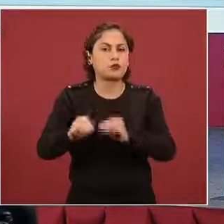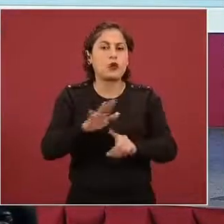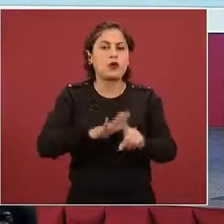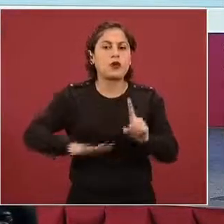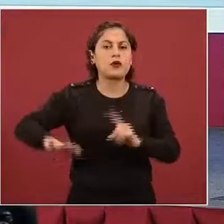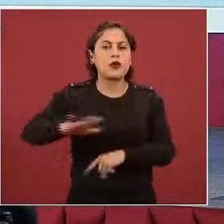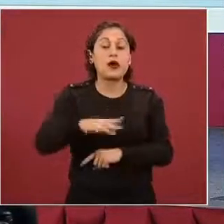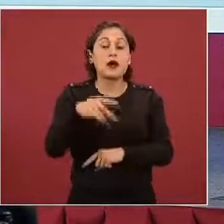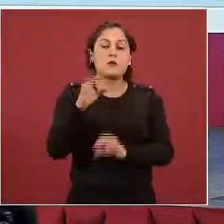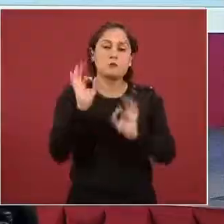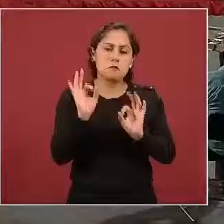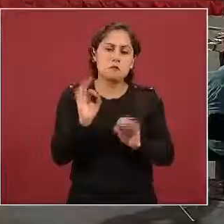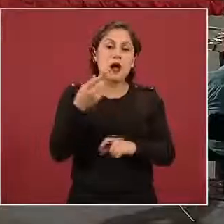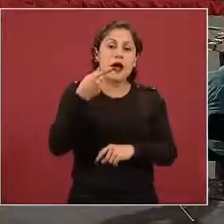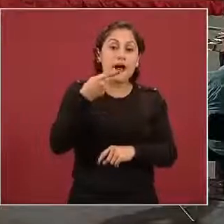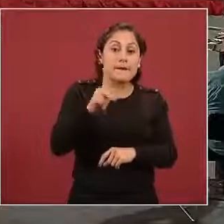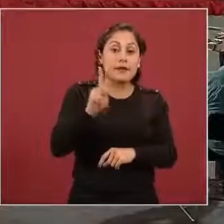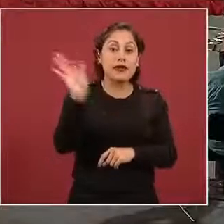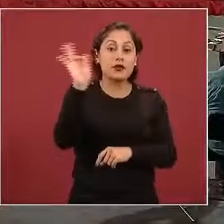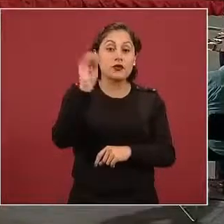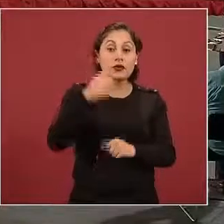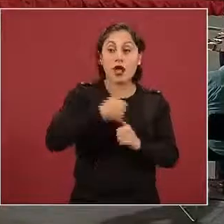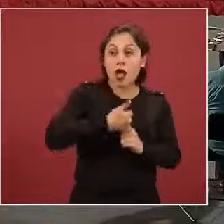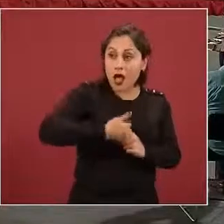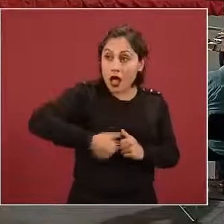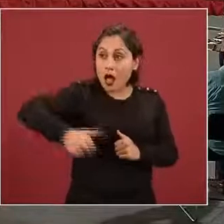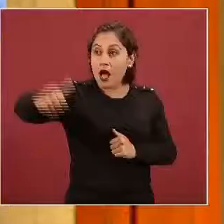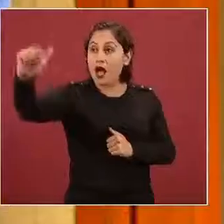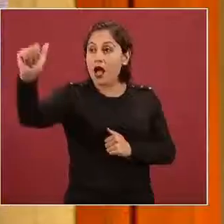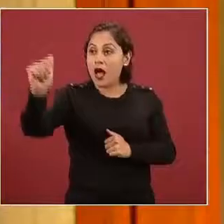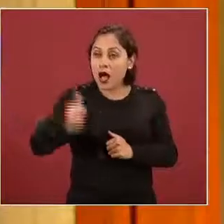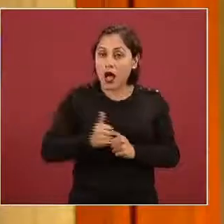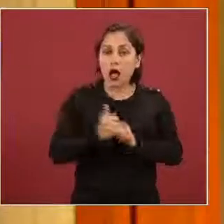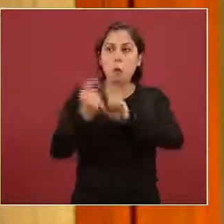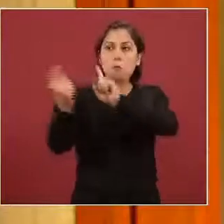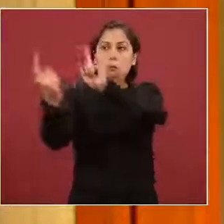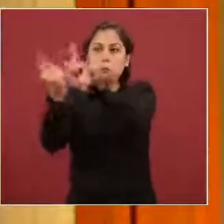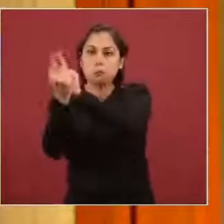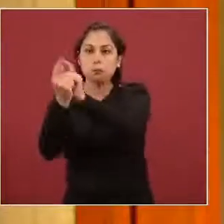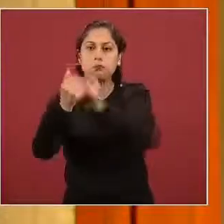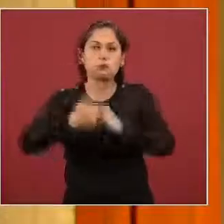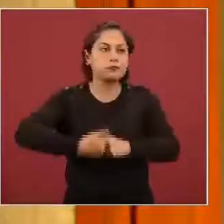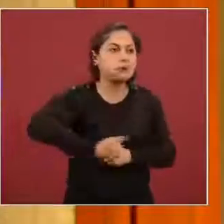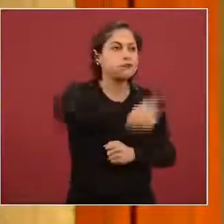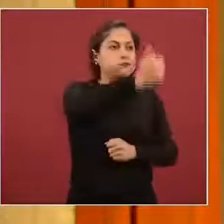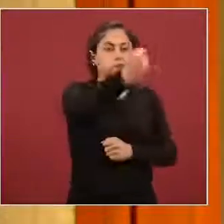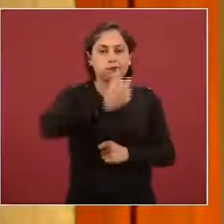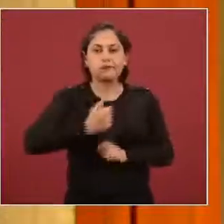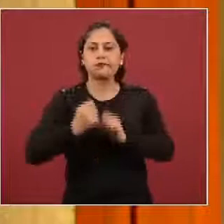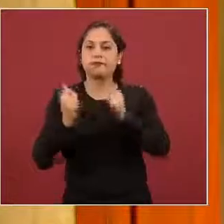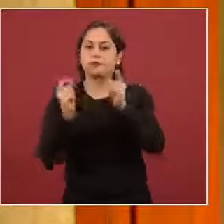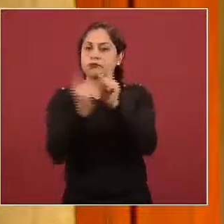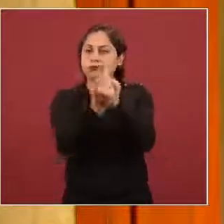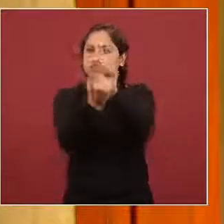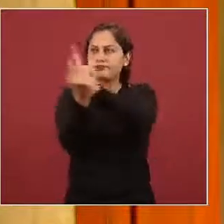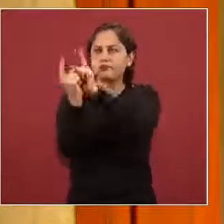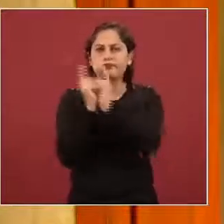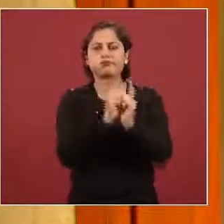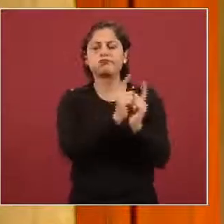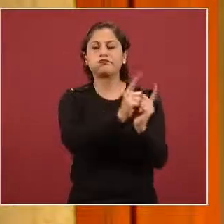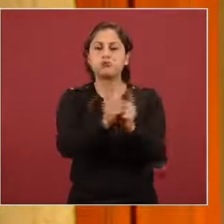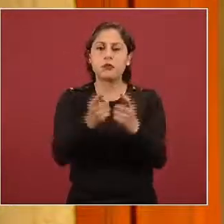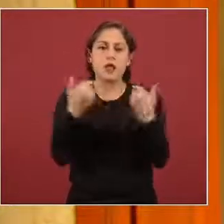largas, visitando familiares, encontrándonos con amigos, haciendo viajes ya sea de trabajo, de recreación, de